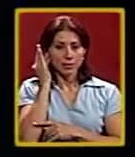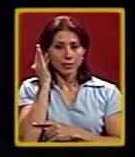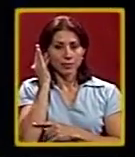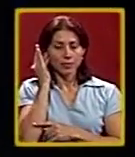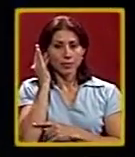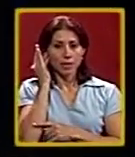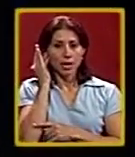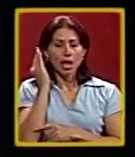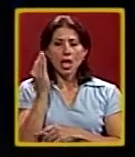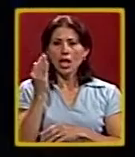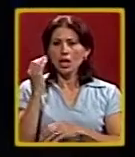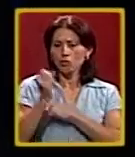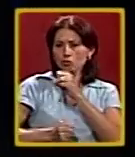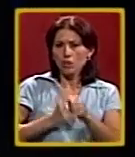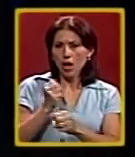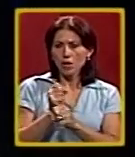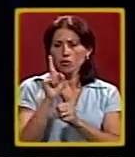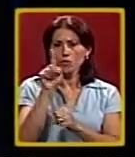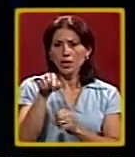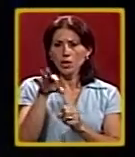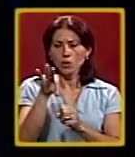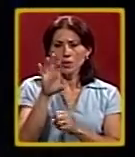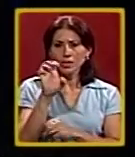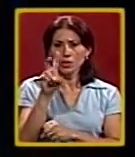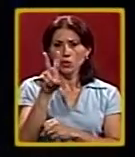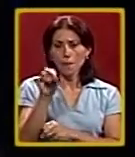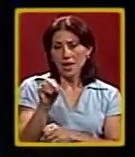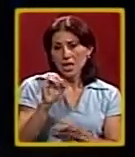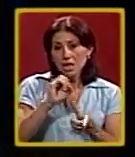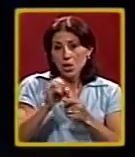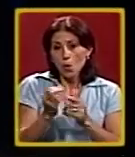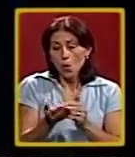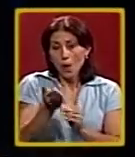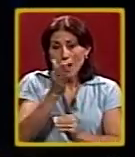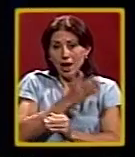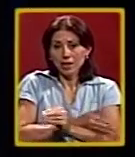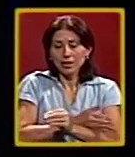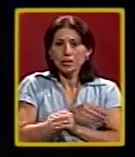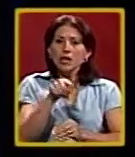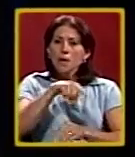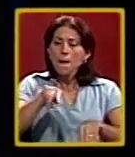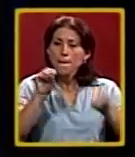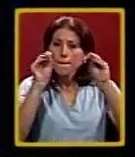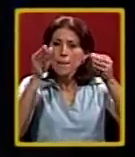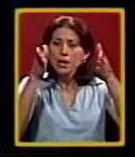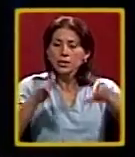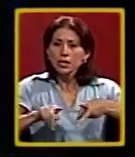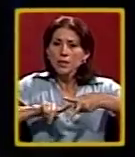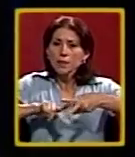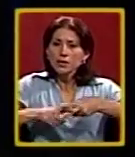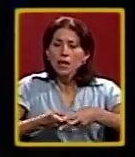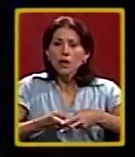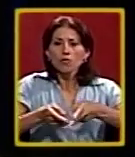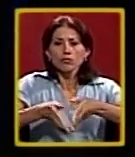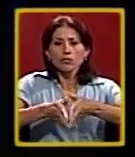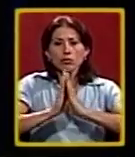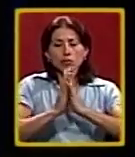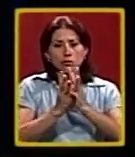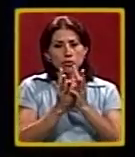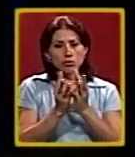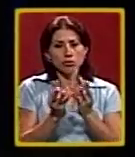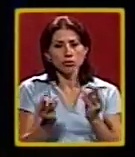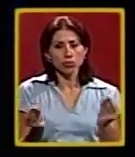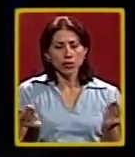En las décadas de los 20 o antes, un poco antes, empezaron a marcar y a pedir soluciones que